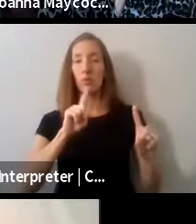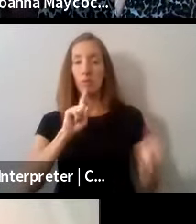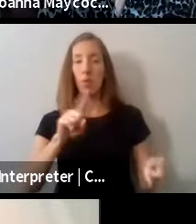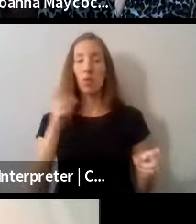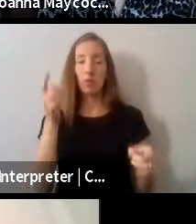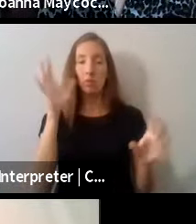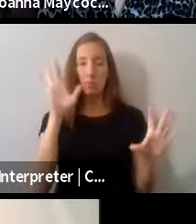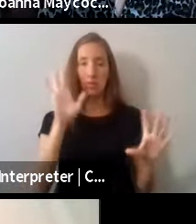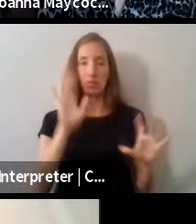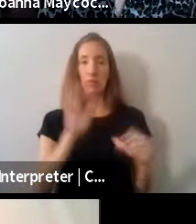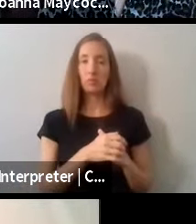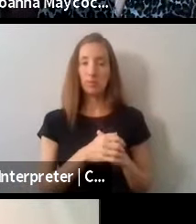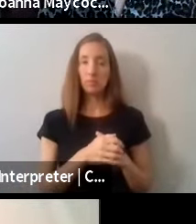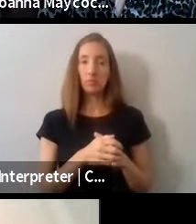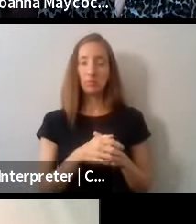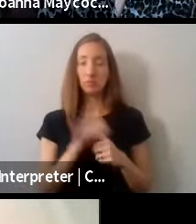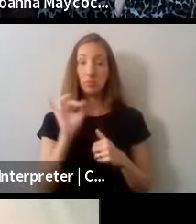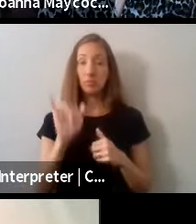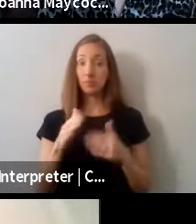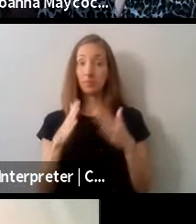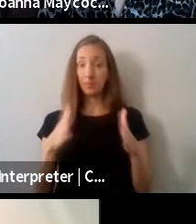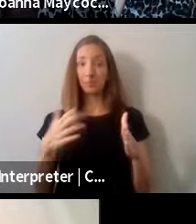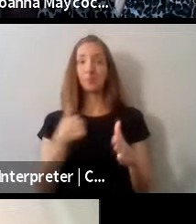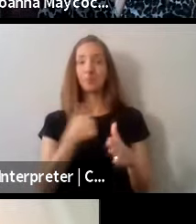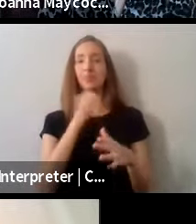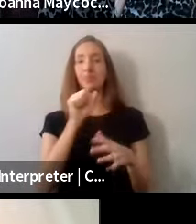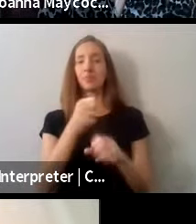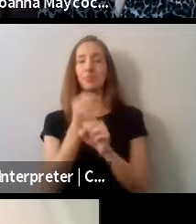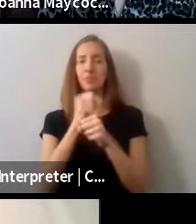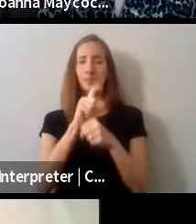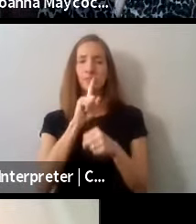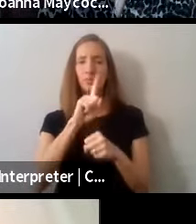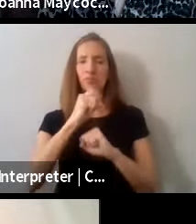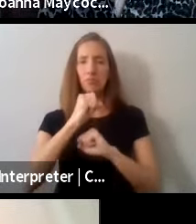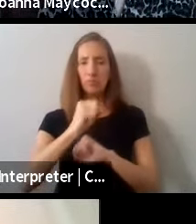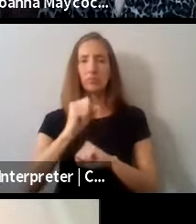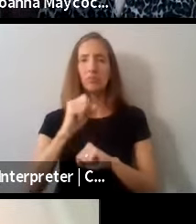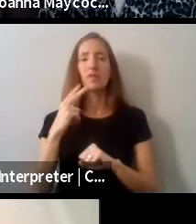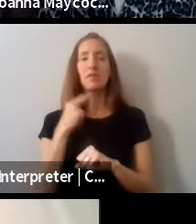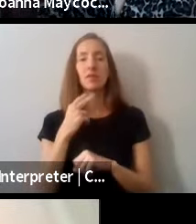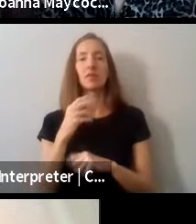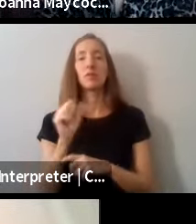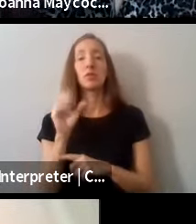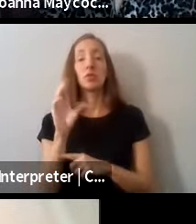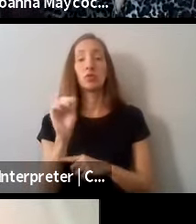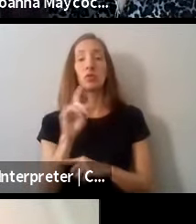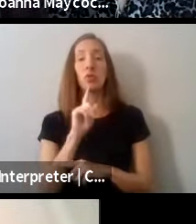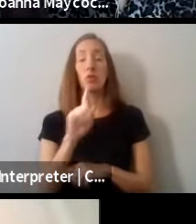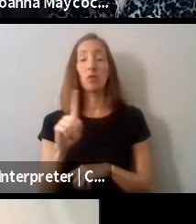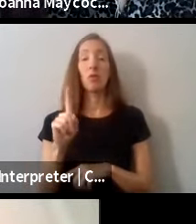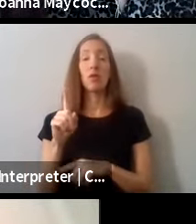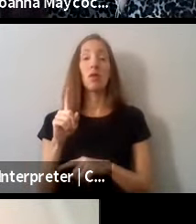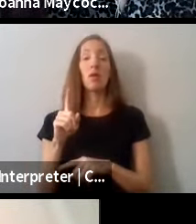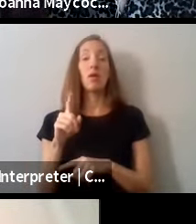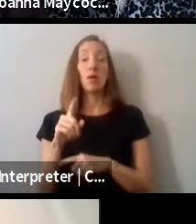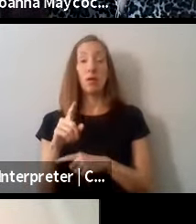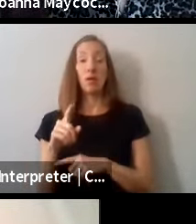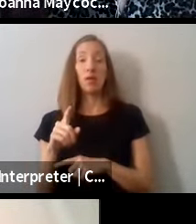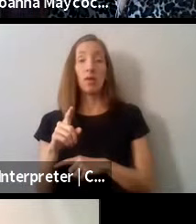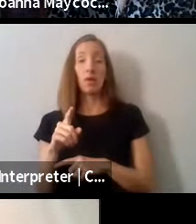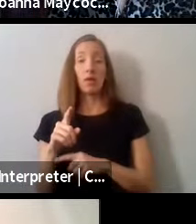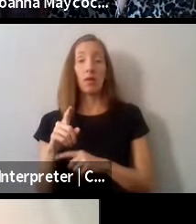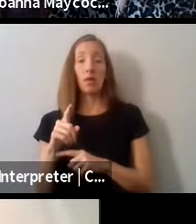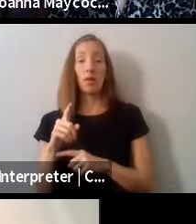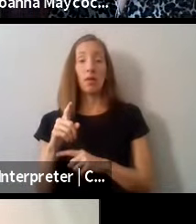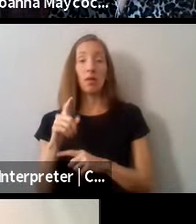General del Estado facilitó la denuncia web, evitando el desplazamiento de víctimas hacia sus oficinas. Y la